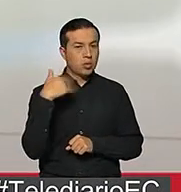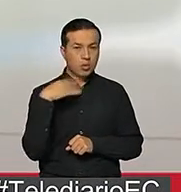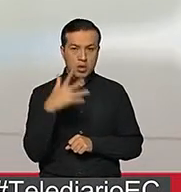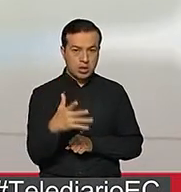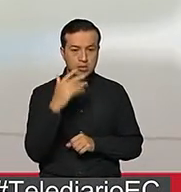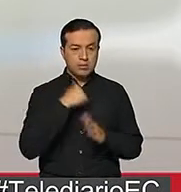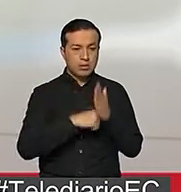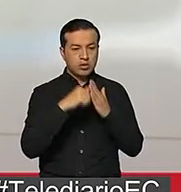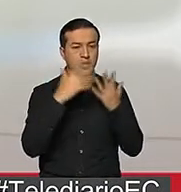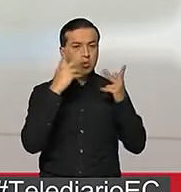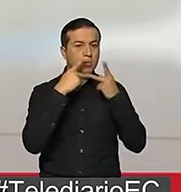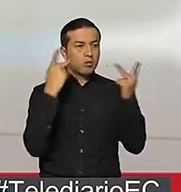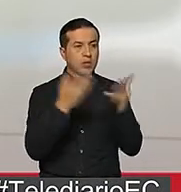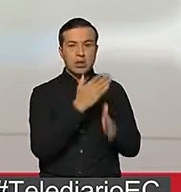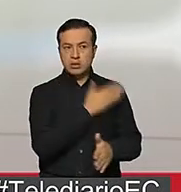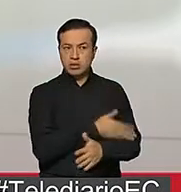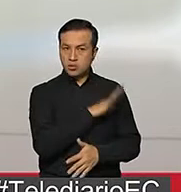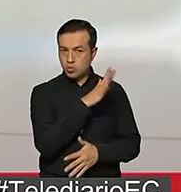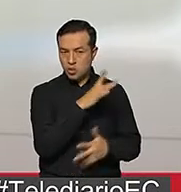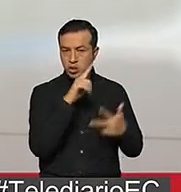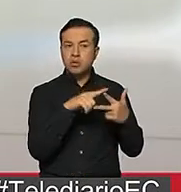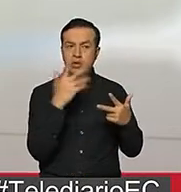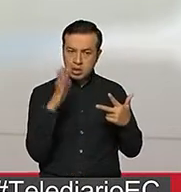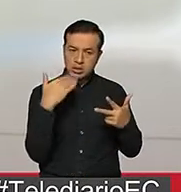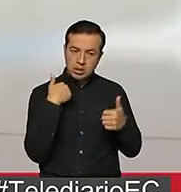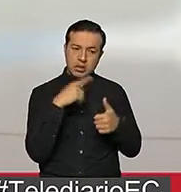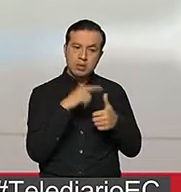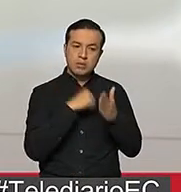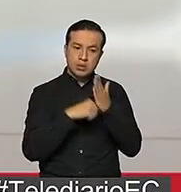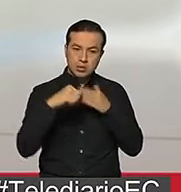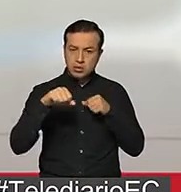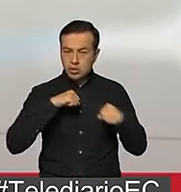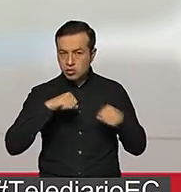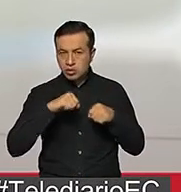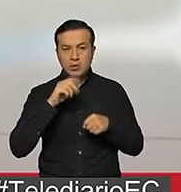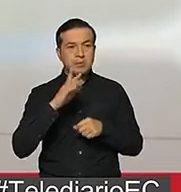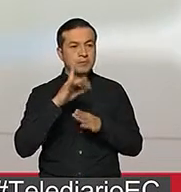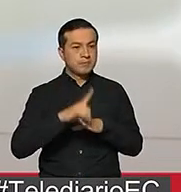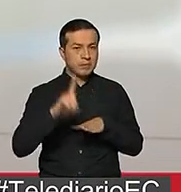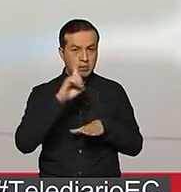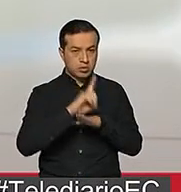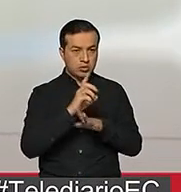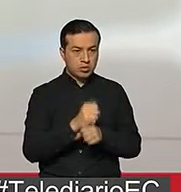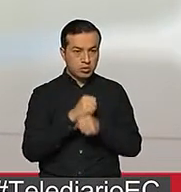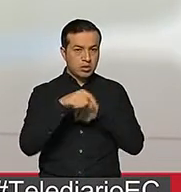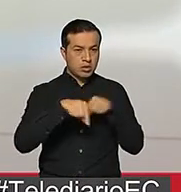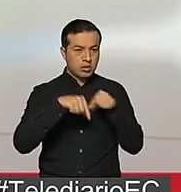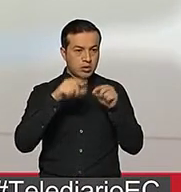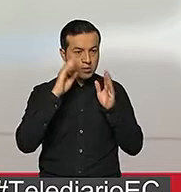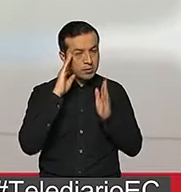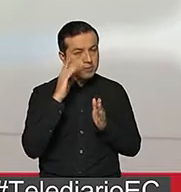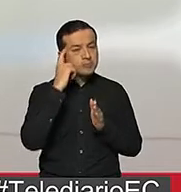ministerio de transporte y obras públicas no existía como tal ahora existe un ministerio de gestión que tiene una dirección de seguridad vial eso